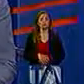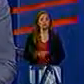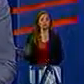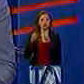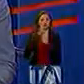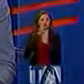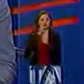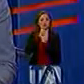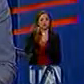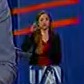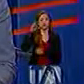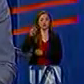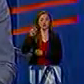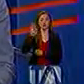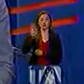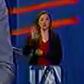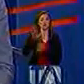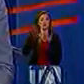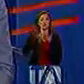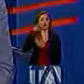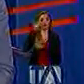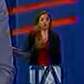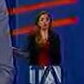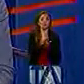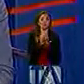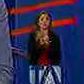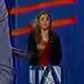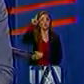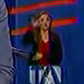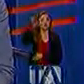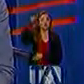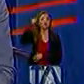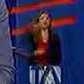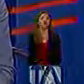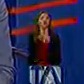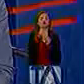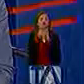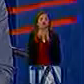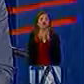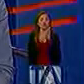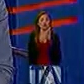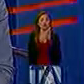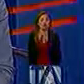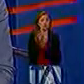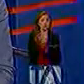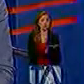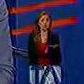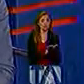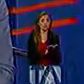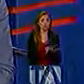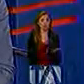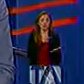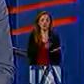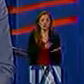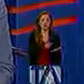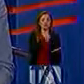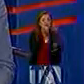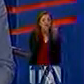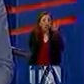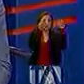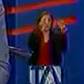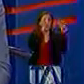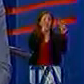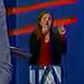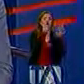Y trabajadores de CNT se reunirán desde la próxima semana con el gobierno para conocer detalles del proyecto de concesión de la empresa. Los